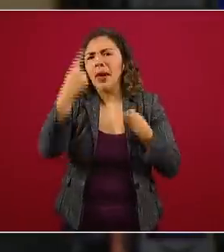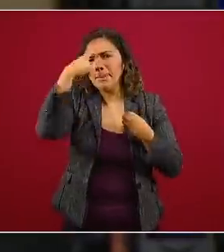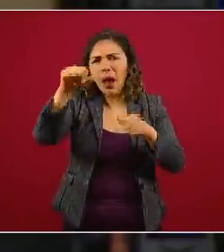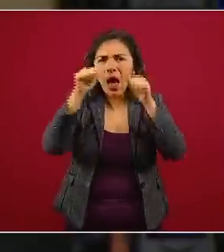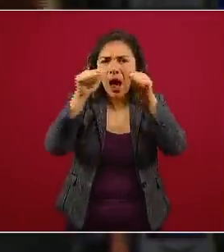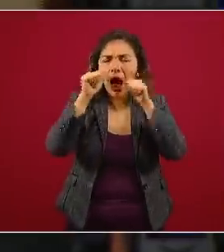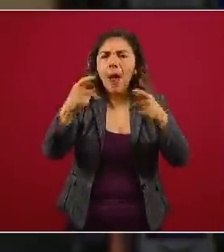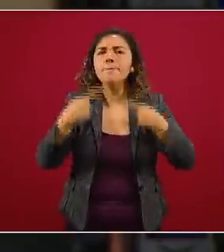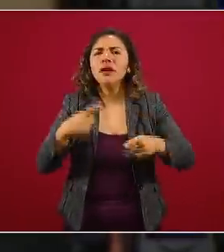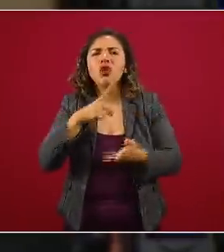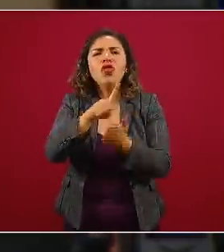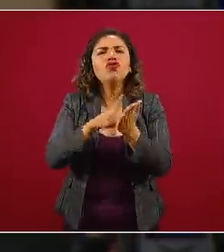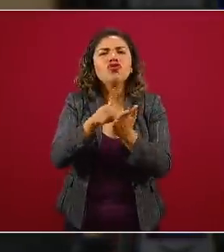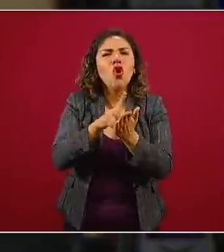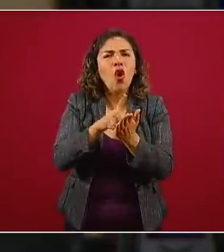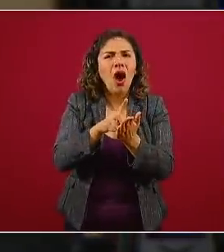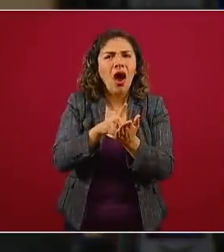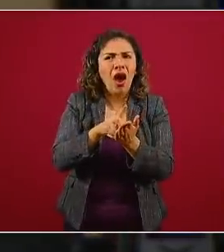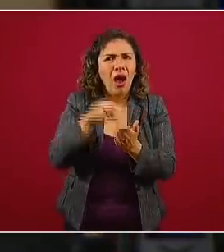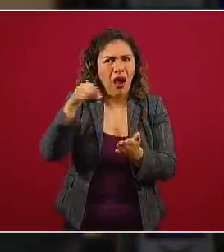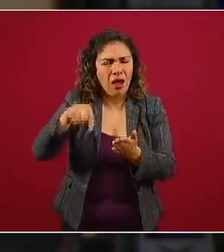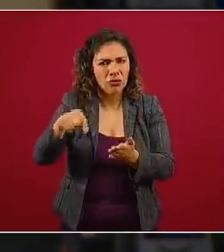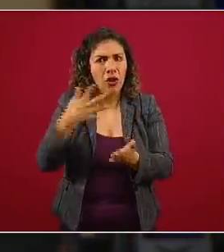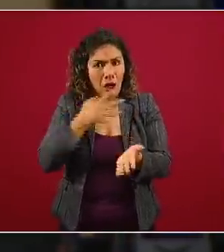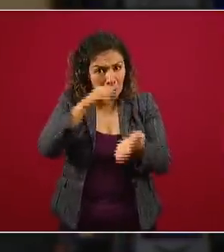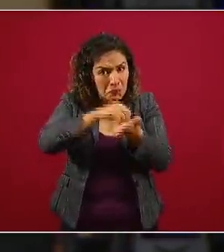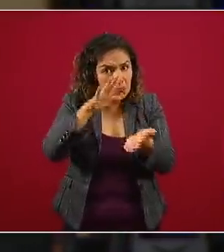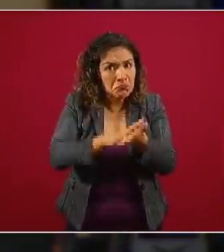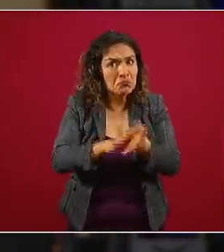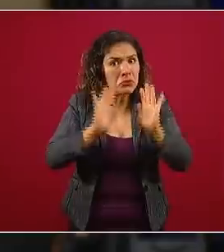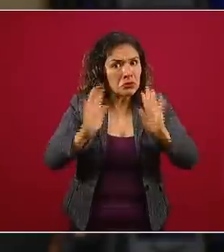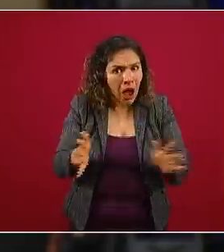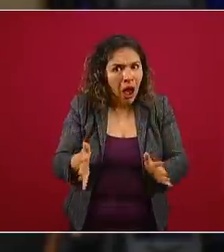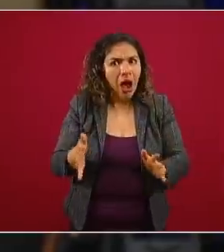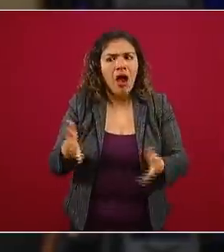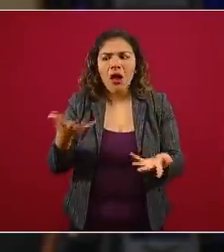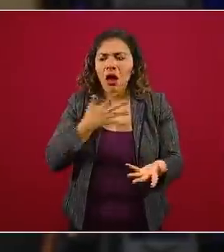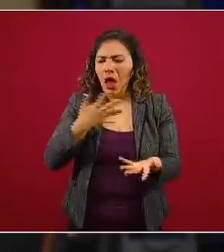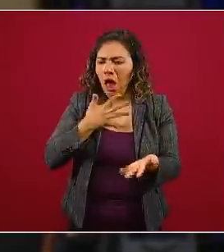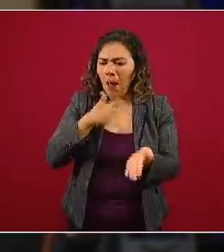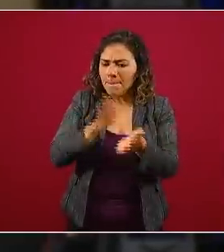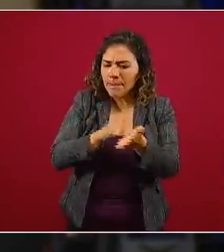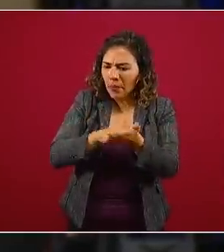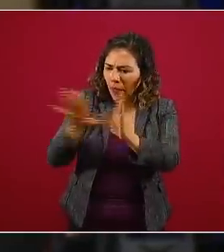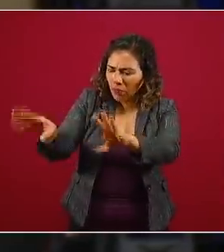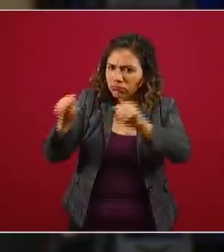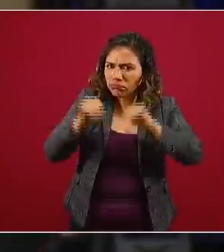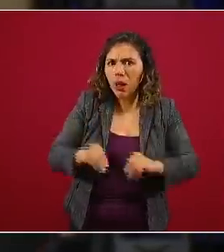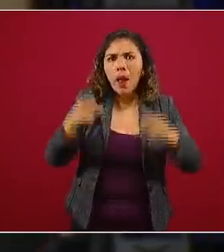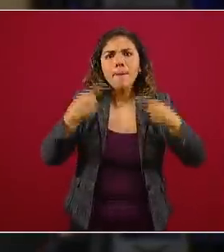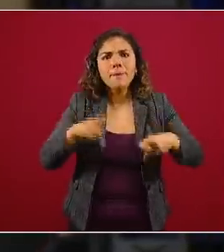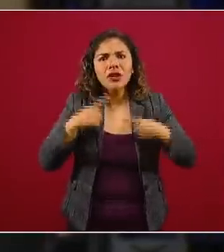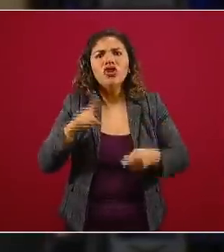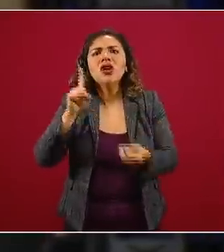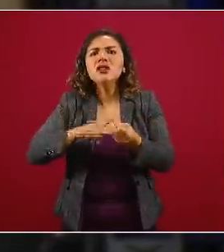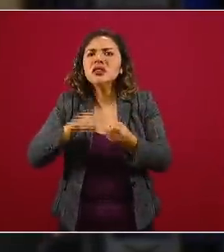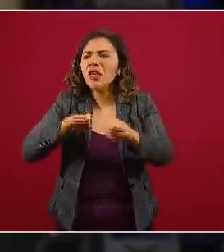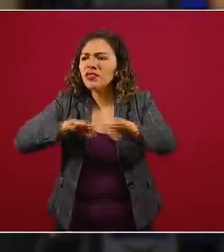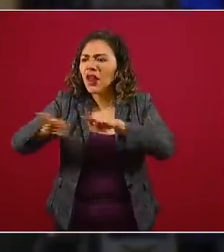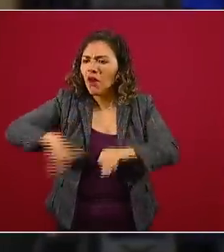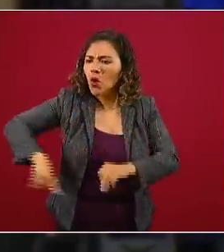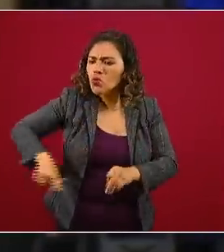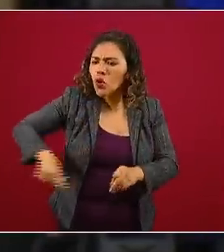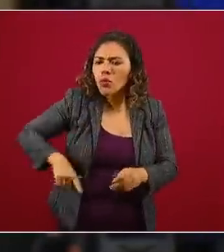drogas no hay registro no hubo ninguna adjudicación no hubo ningún funcionario que participara no hay